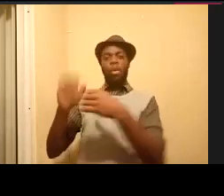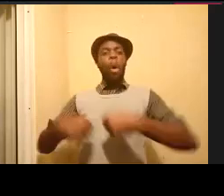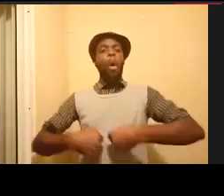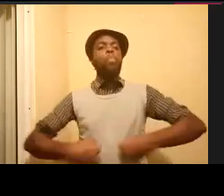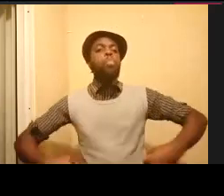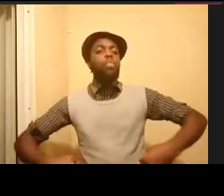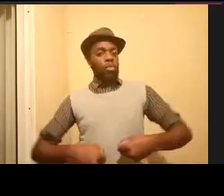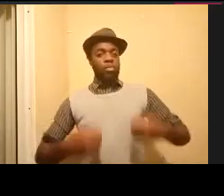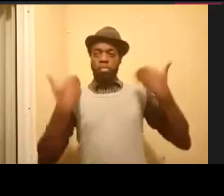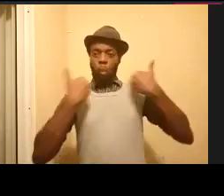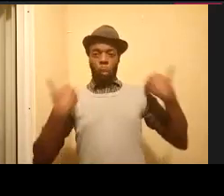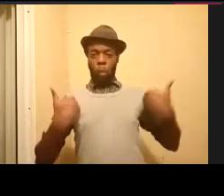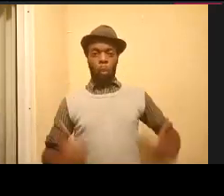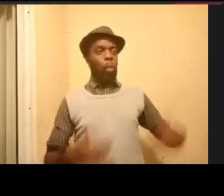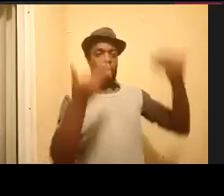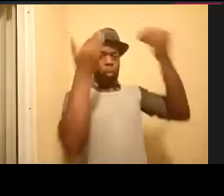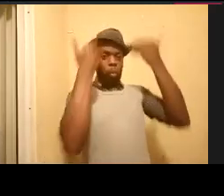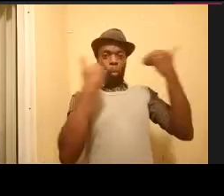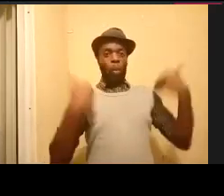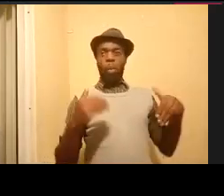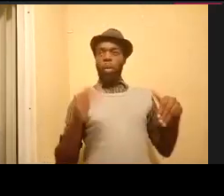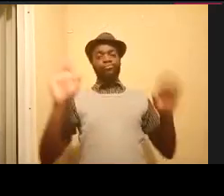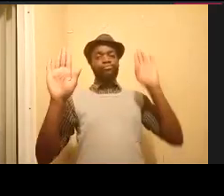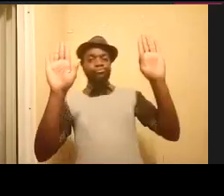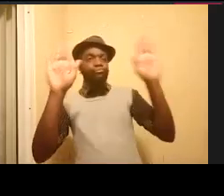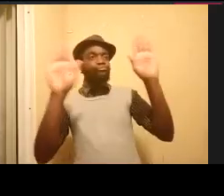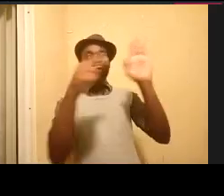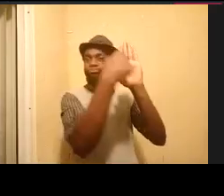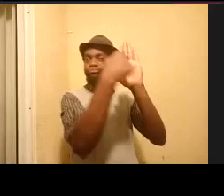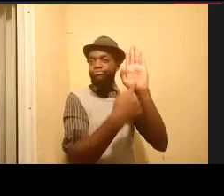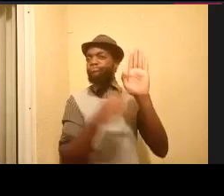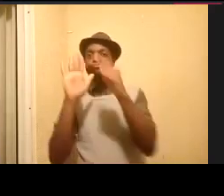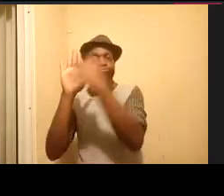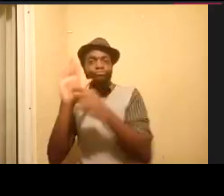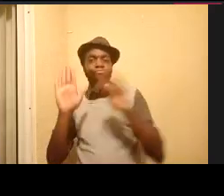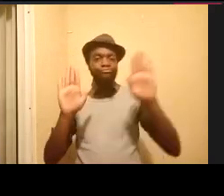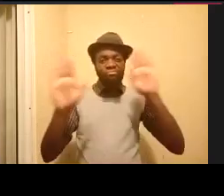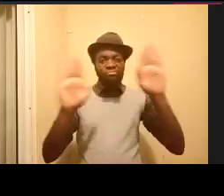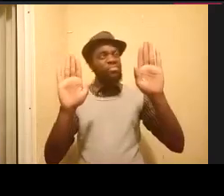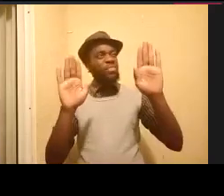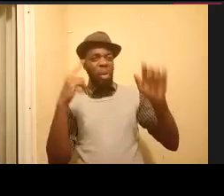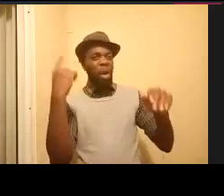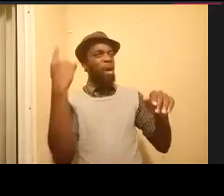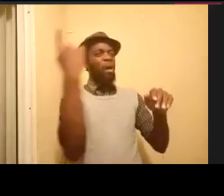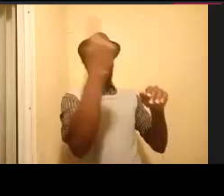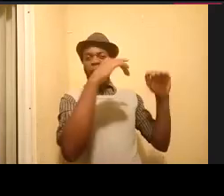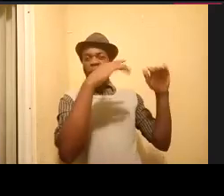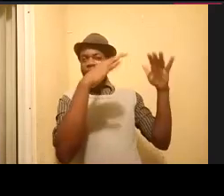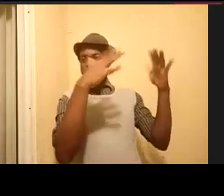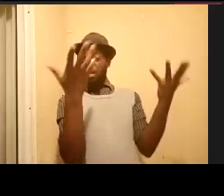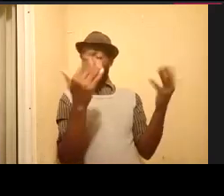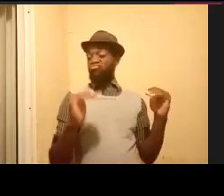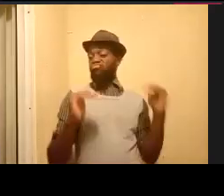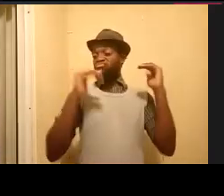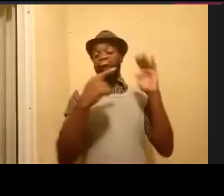es un cuerpo pues dentro de los estándares o de los cánones eh, digamos hegemónicos. Entonces el